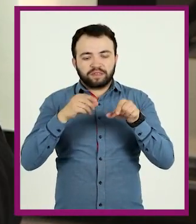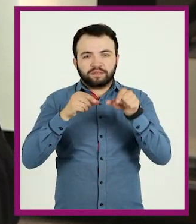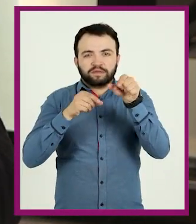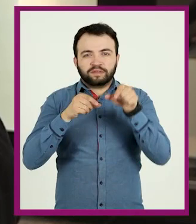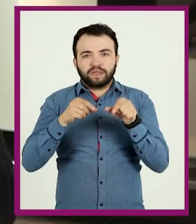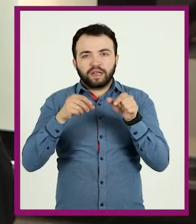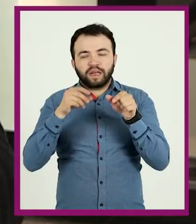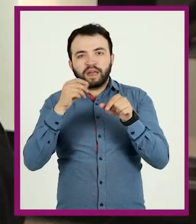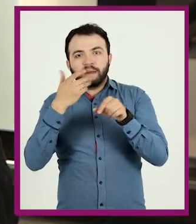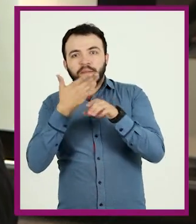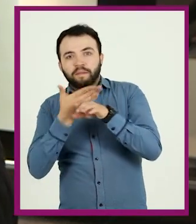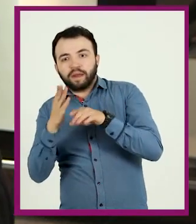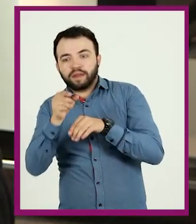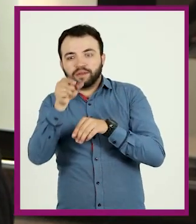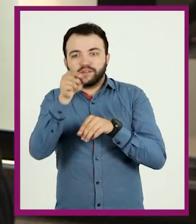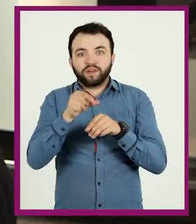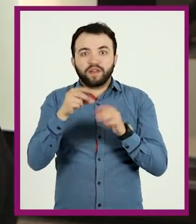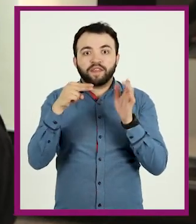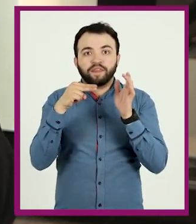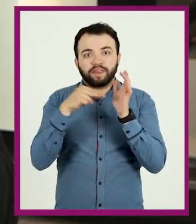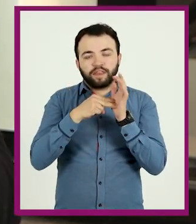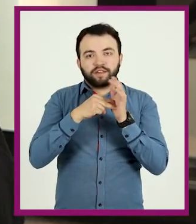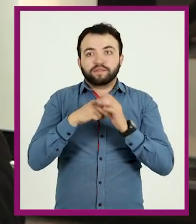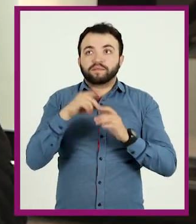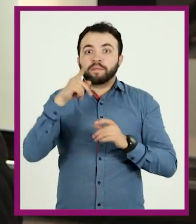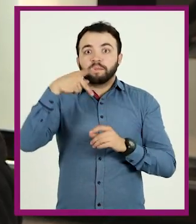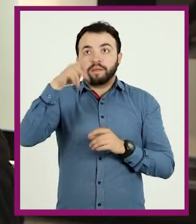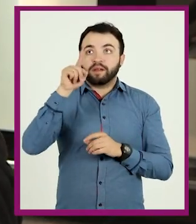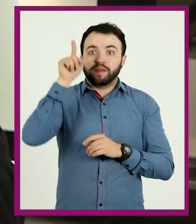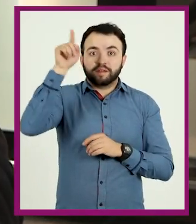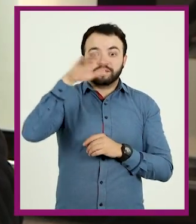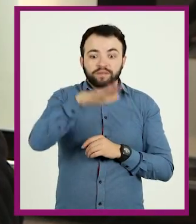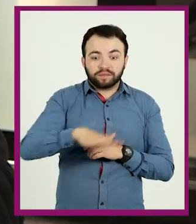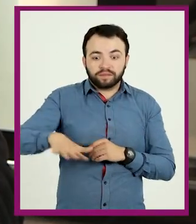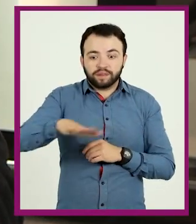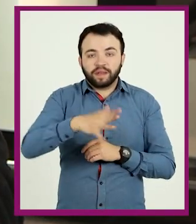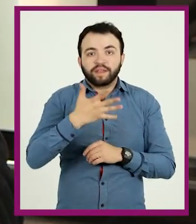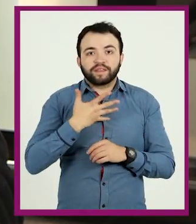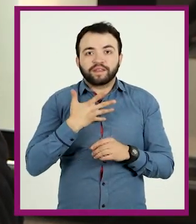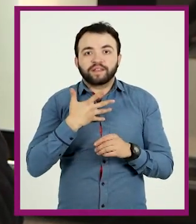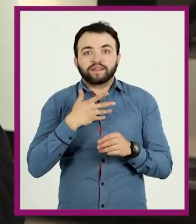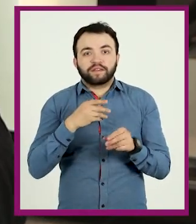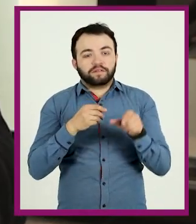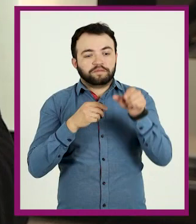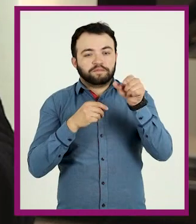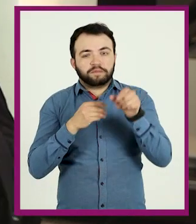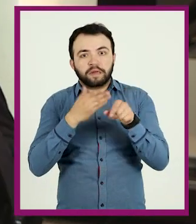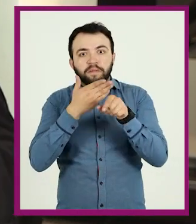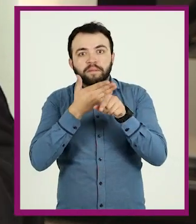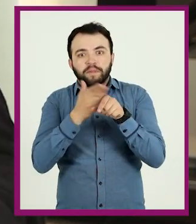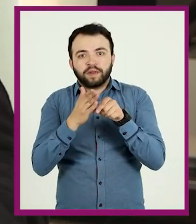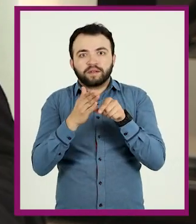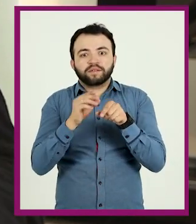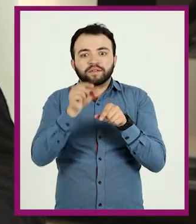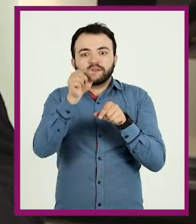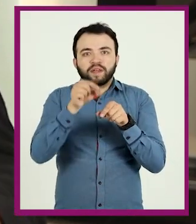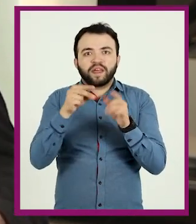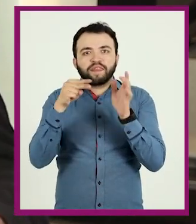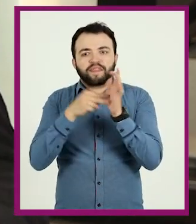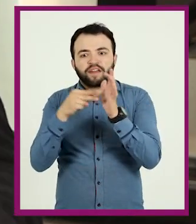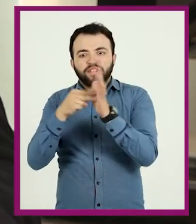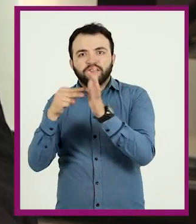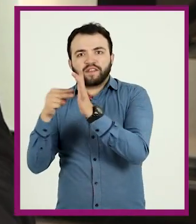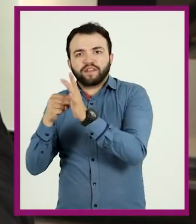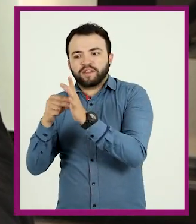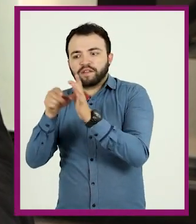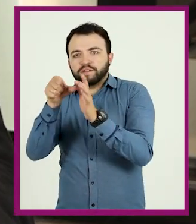Pero allá hay de pronto intervalos que son de 3/4 de tono o de 5/4 de tono. Y así se construyen varios de esos